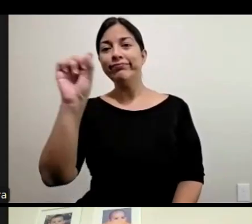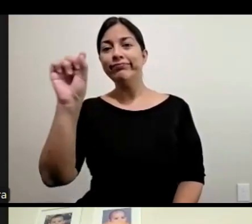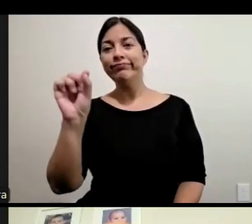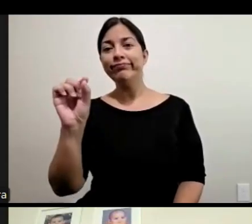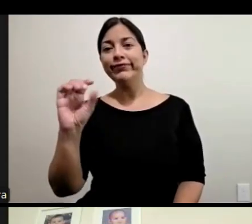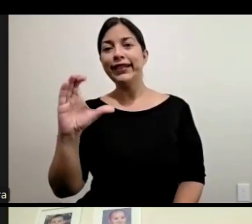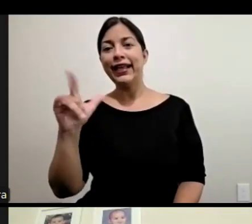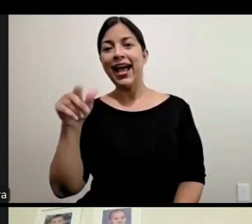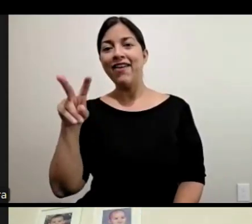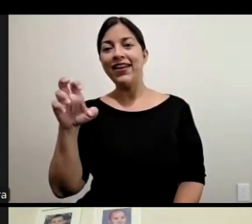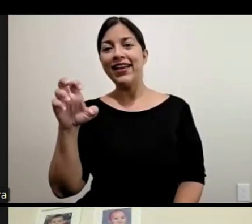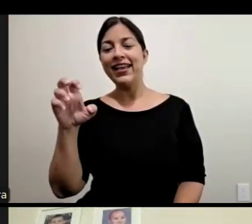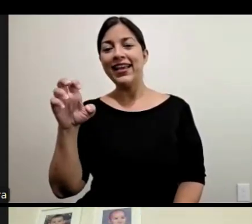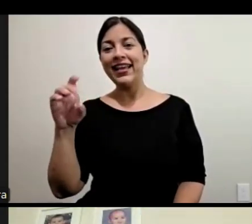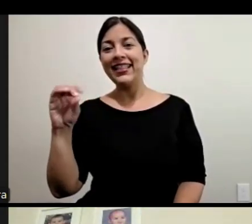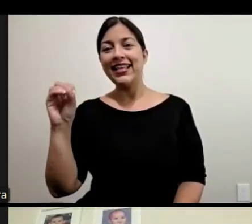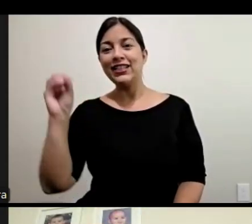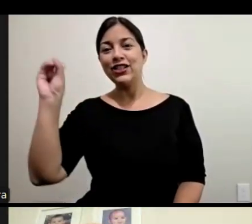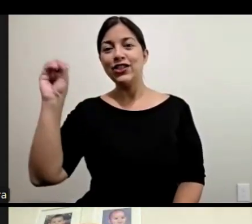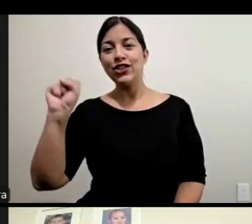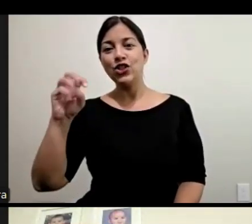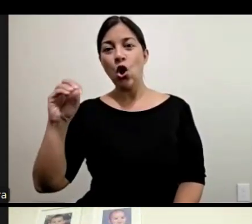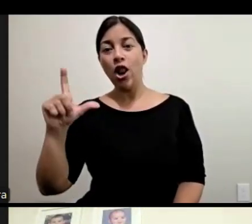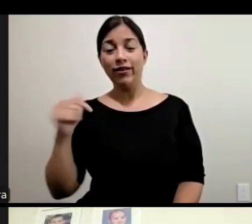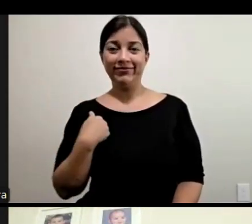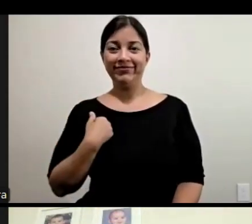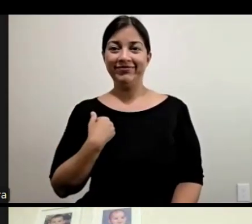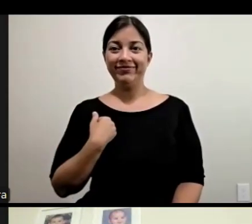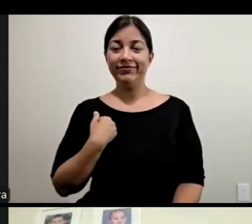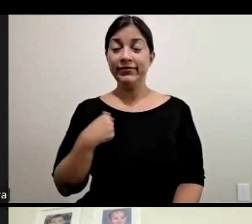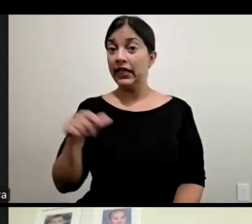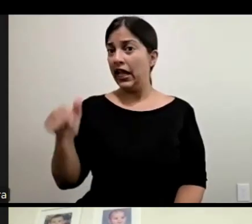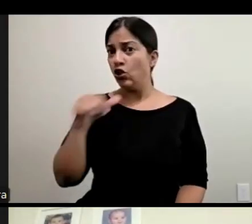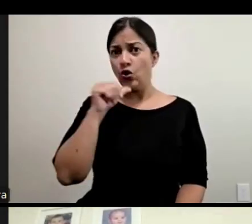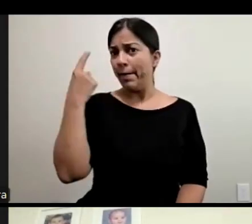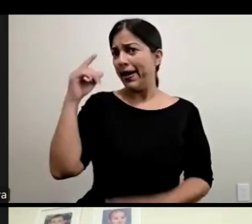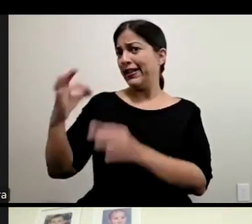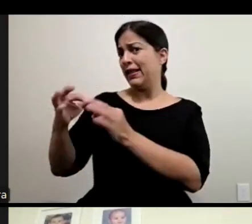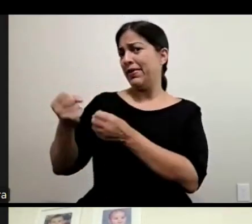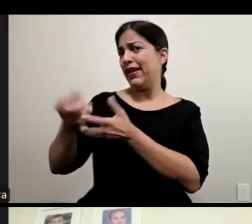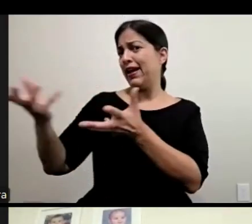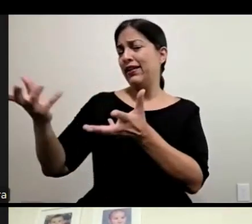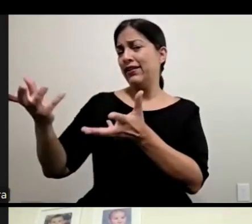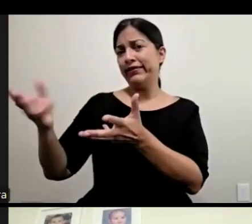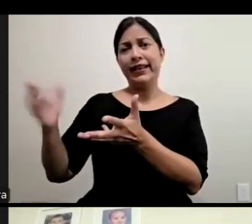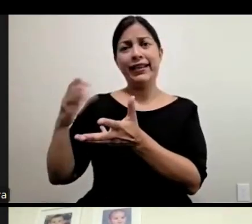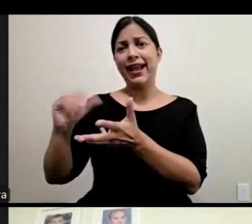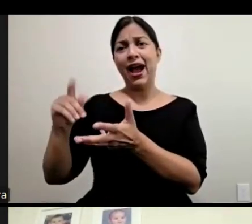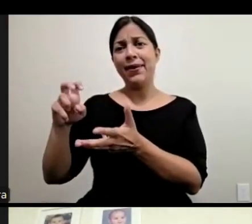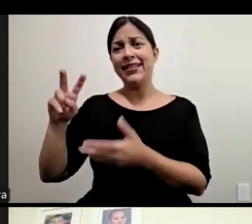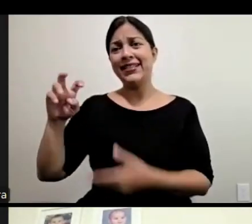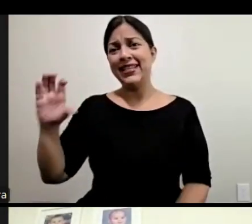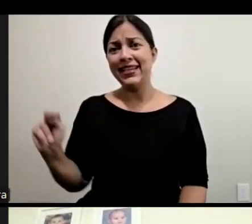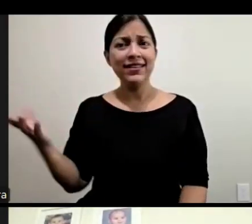melódica, porque es el violín, no tiene la clave de fa. O sea, esto no es para ser interpretado en el clavecín, por ejemplo, Claro. o por